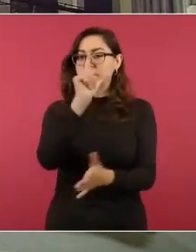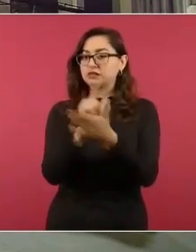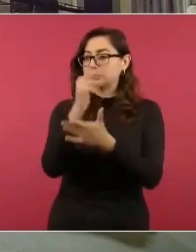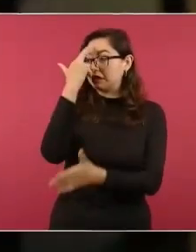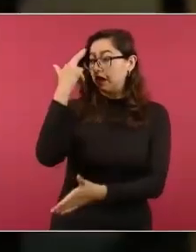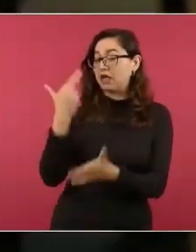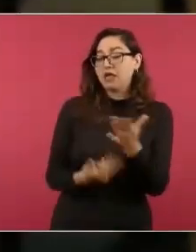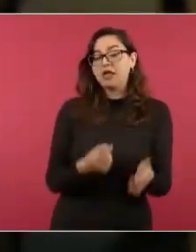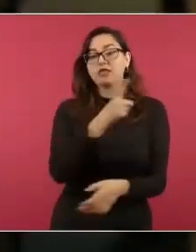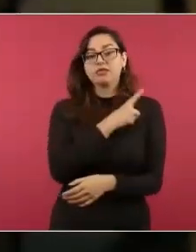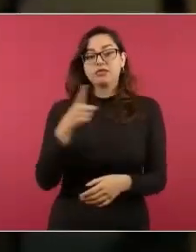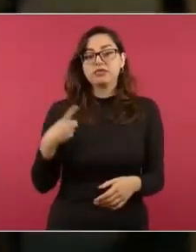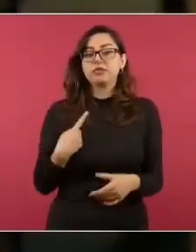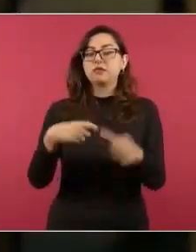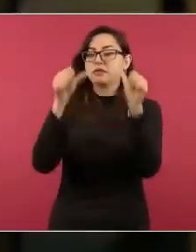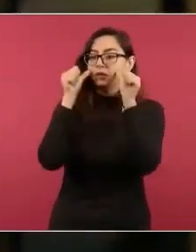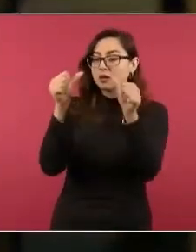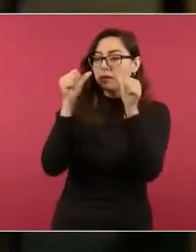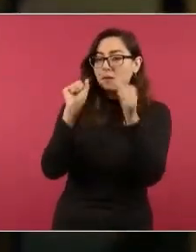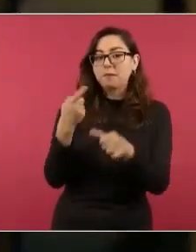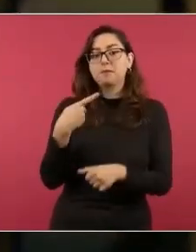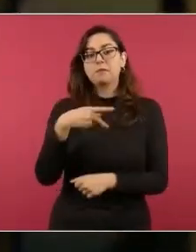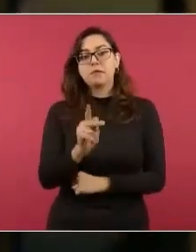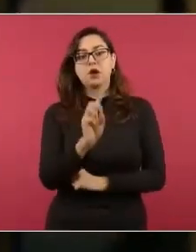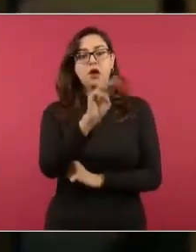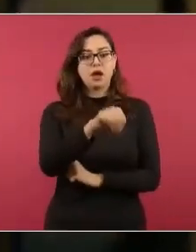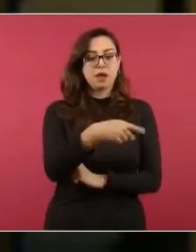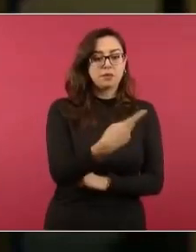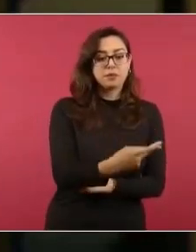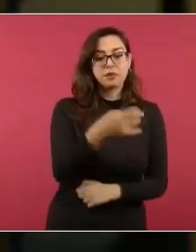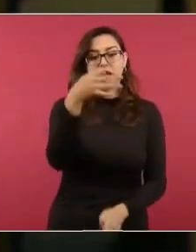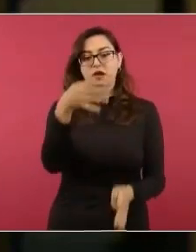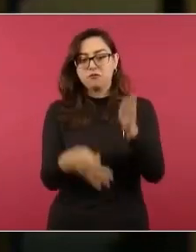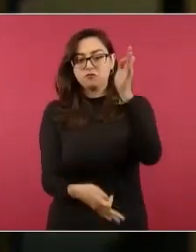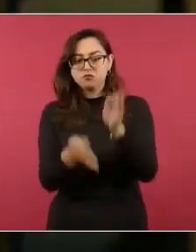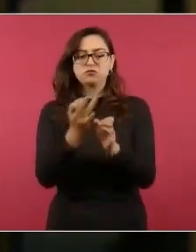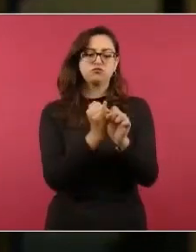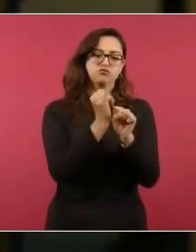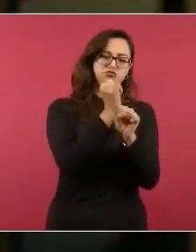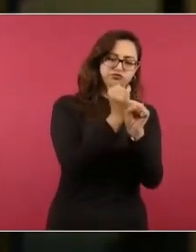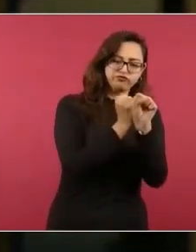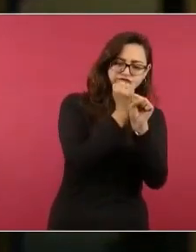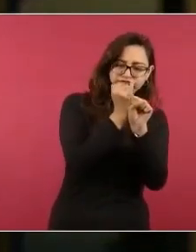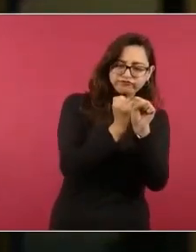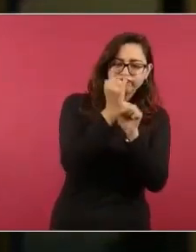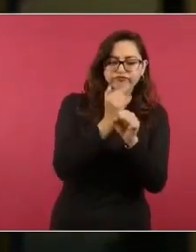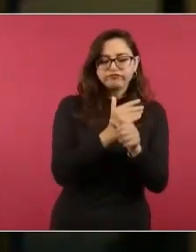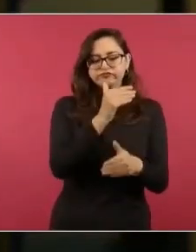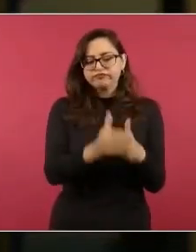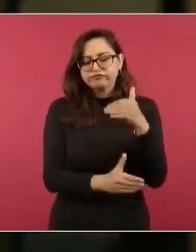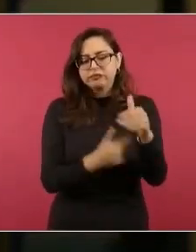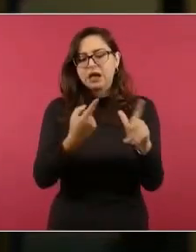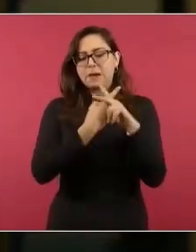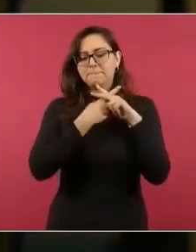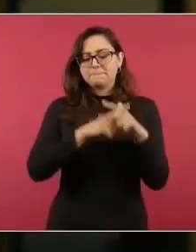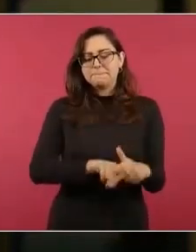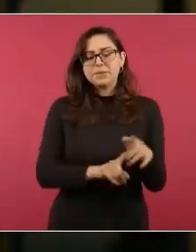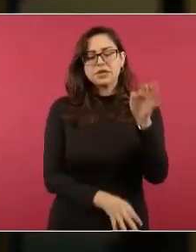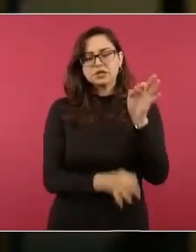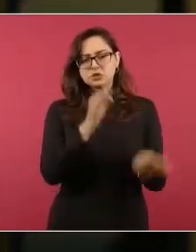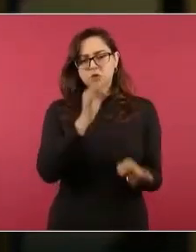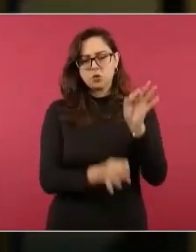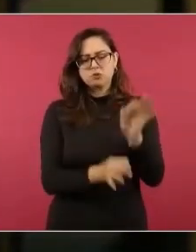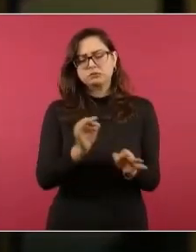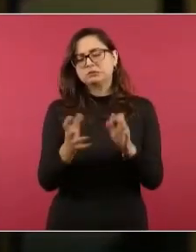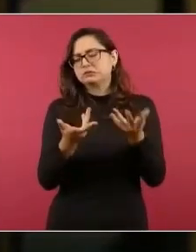criminológicos, pues las fiscalías y las procuradurías, bueno, todo el tema de investigación, de judicialización y así